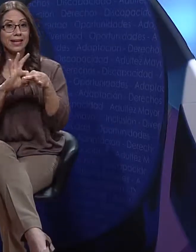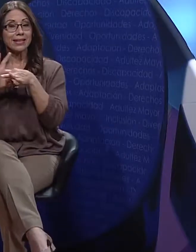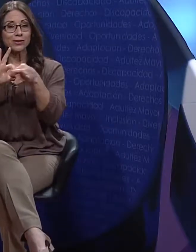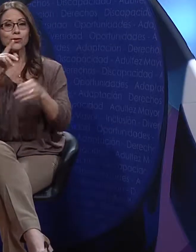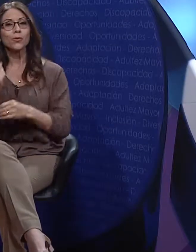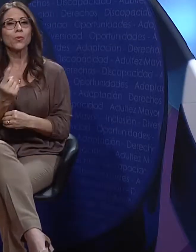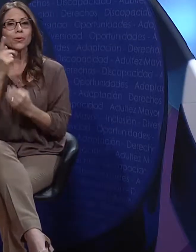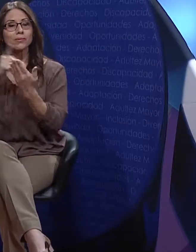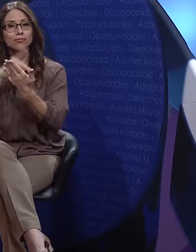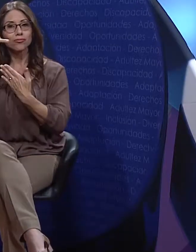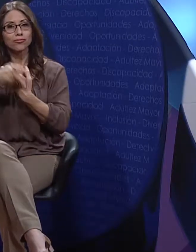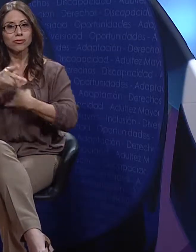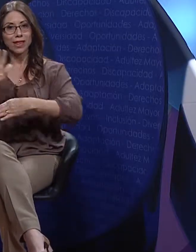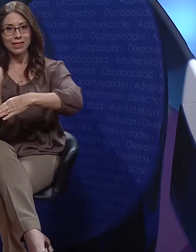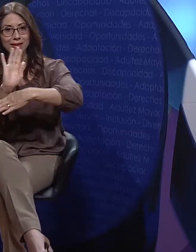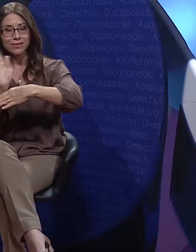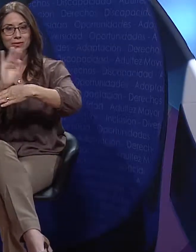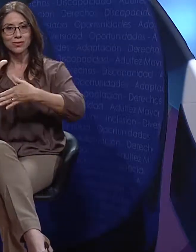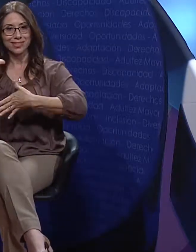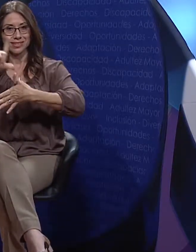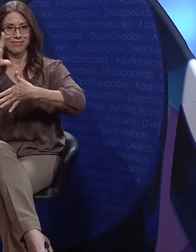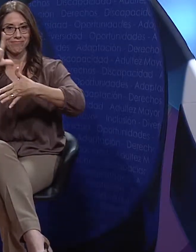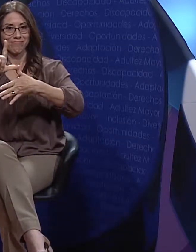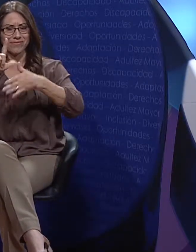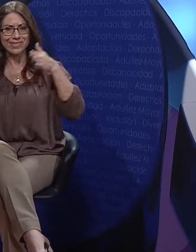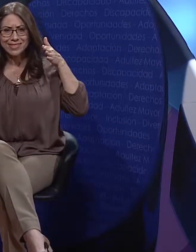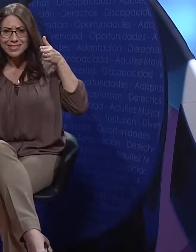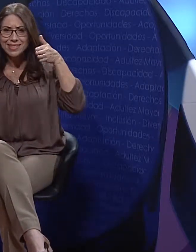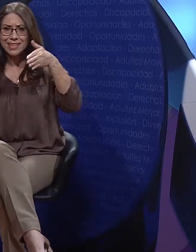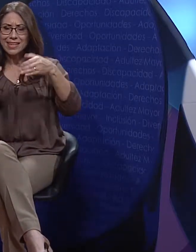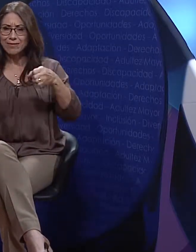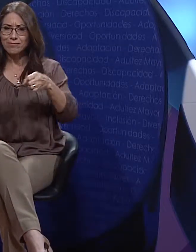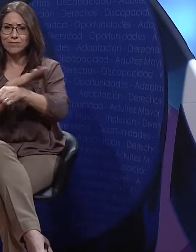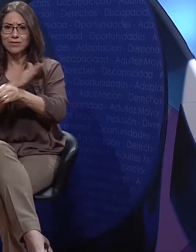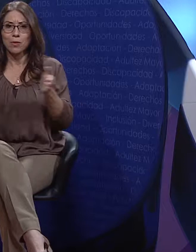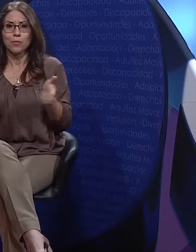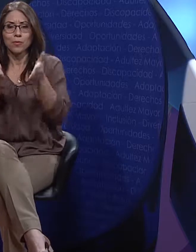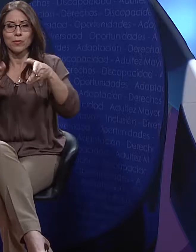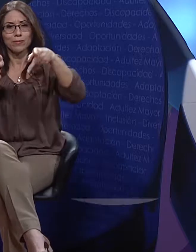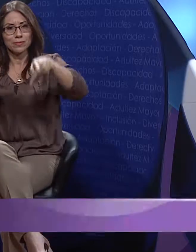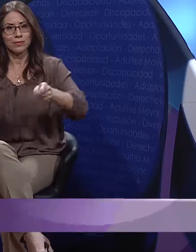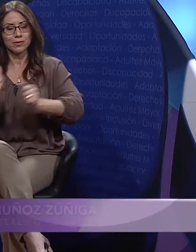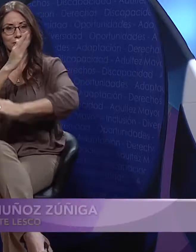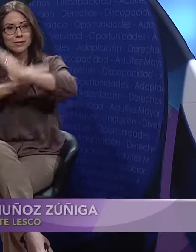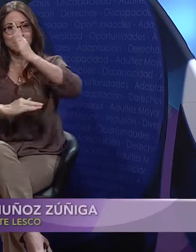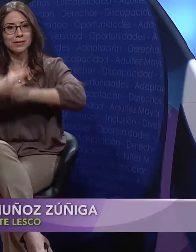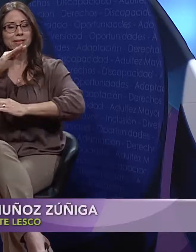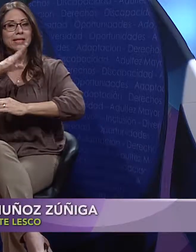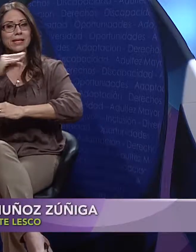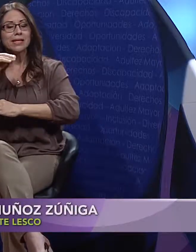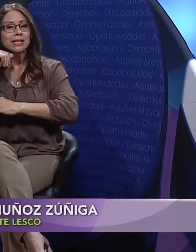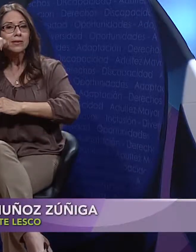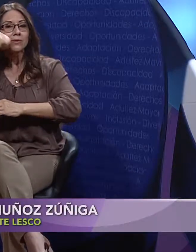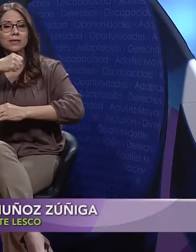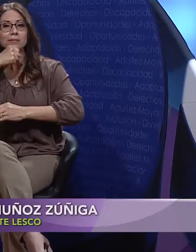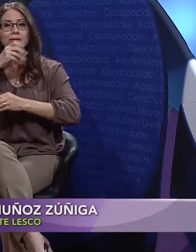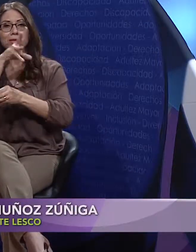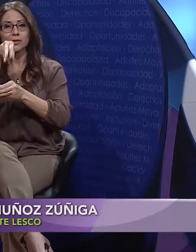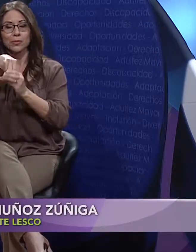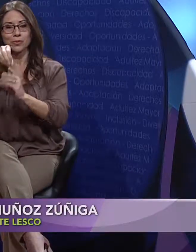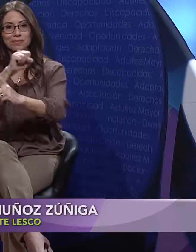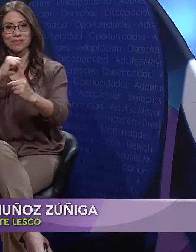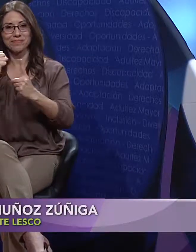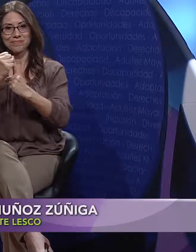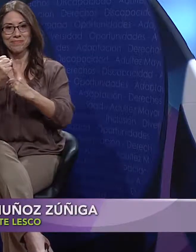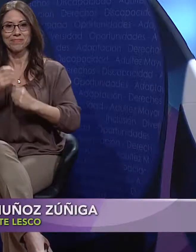Nexus es el único programa de televisión de Latinoamérica que se dedica de lleno a promover la inclusión de las personas con discapacidad y